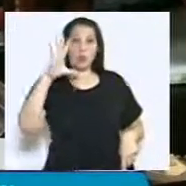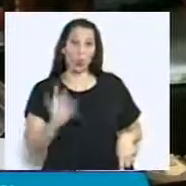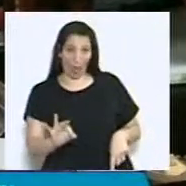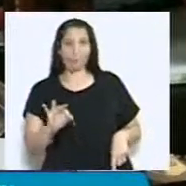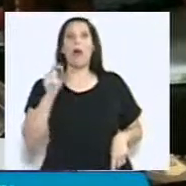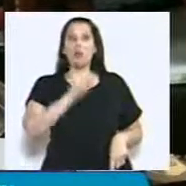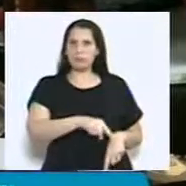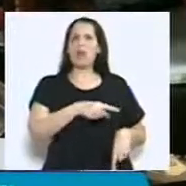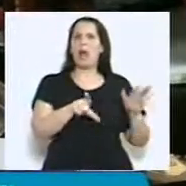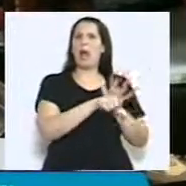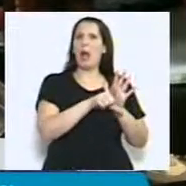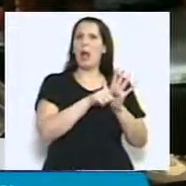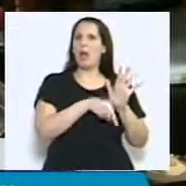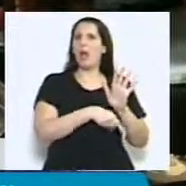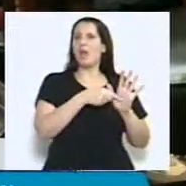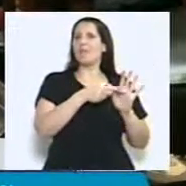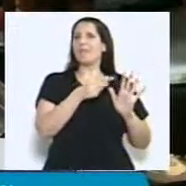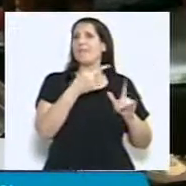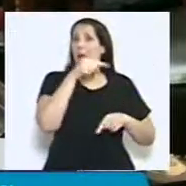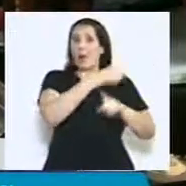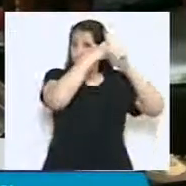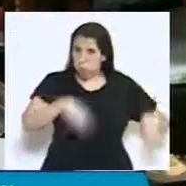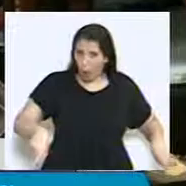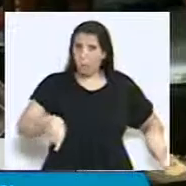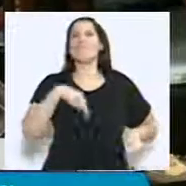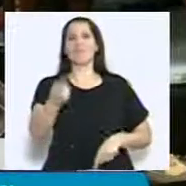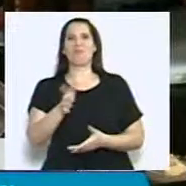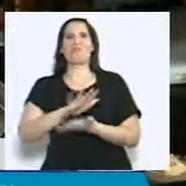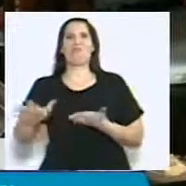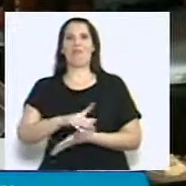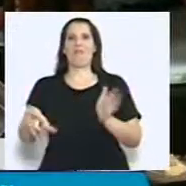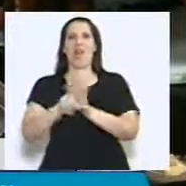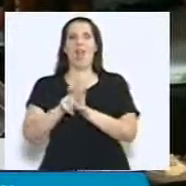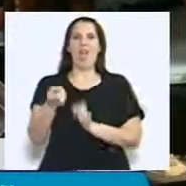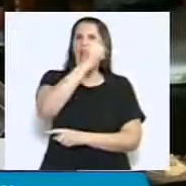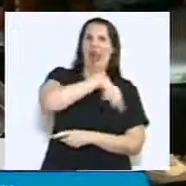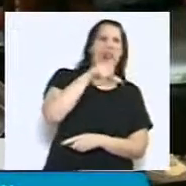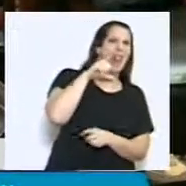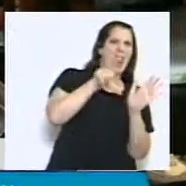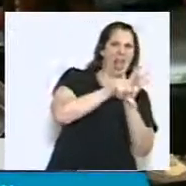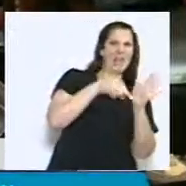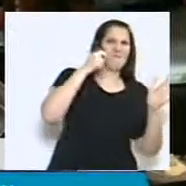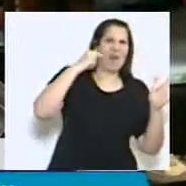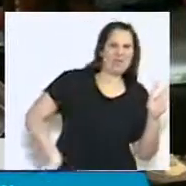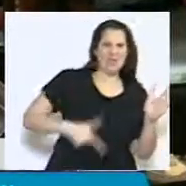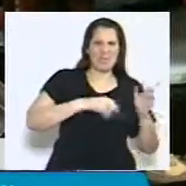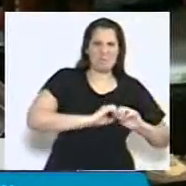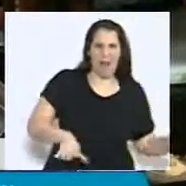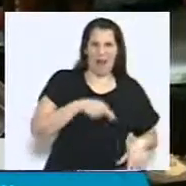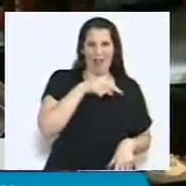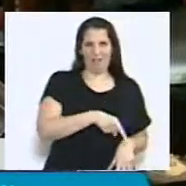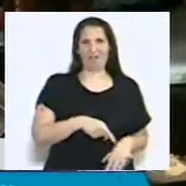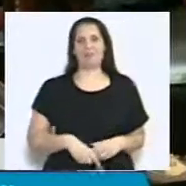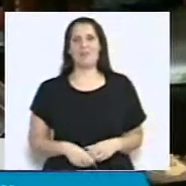popularmente como la ley Banelco. Esta ley derogó aquella ley de la infamia, de la vergüenza y de lo propio.